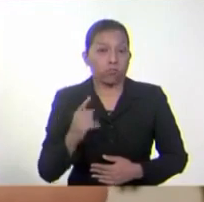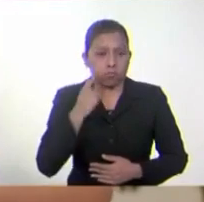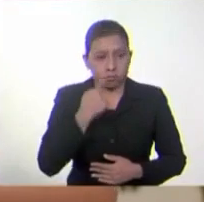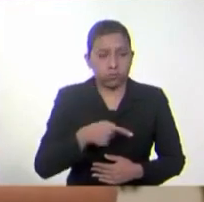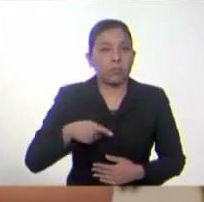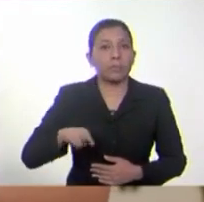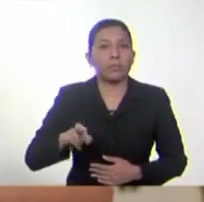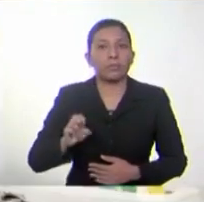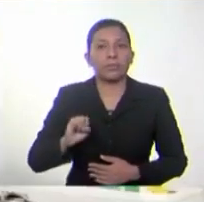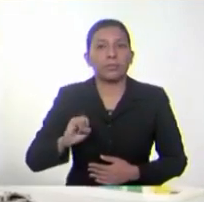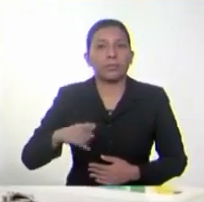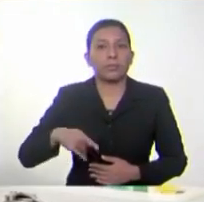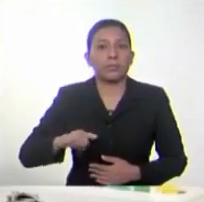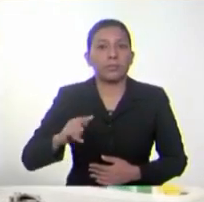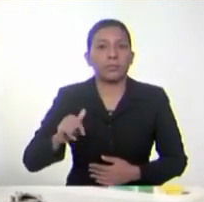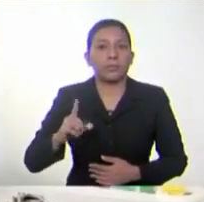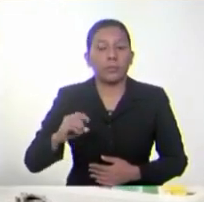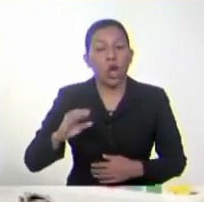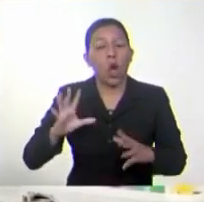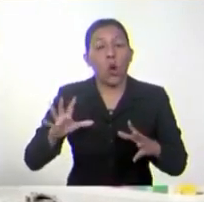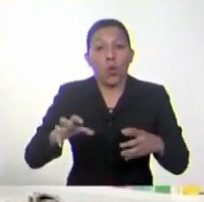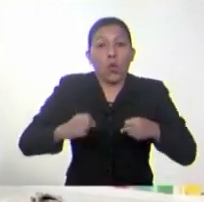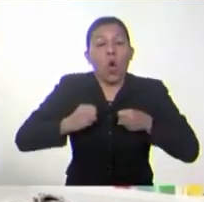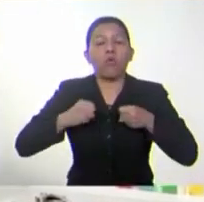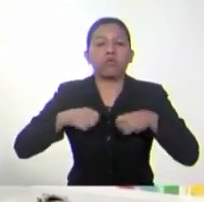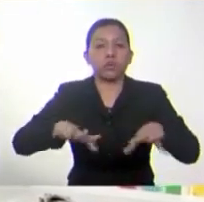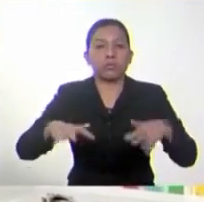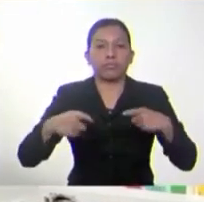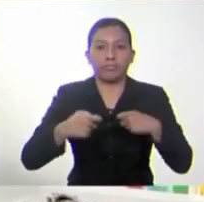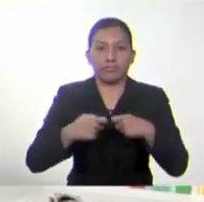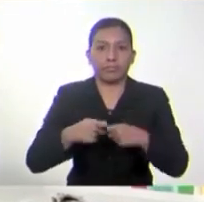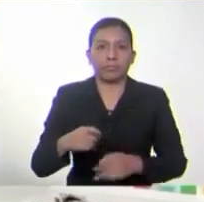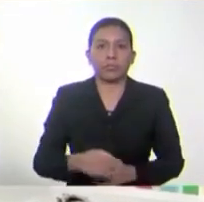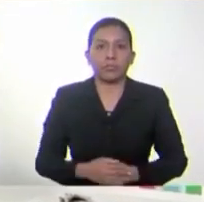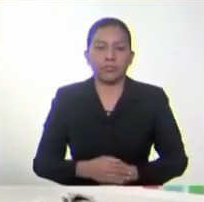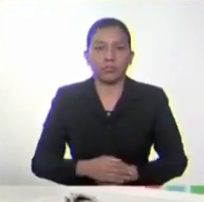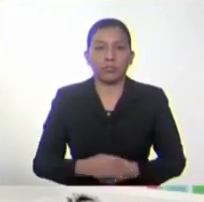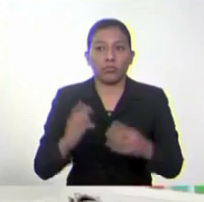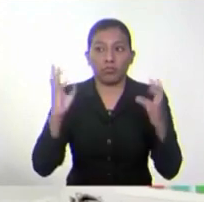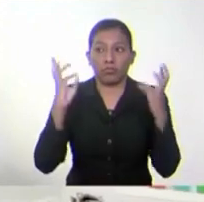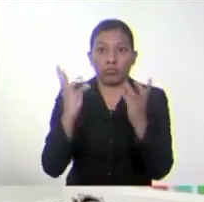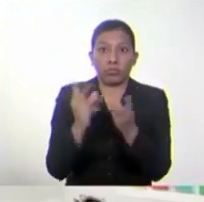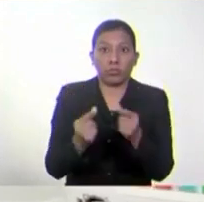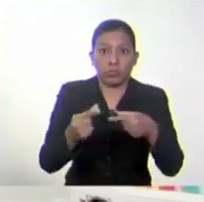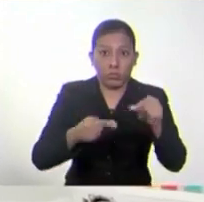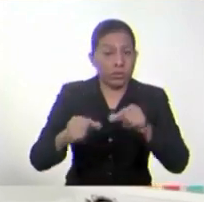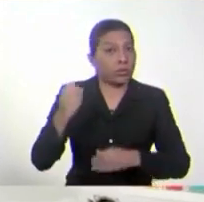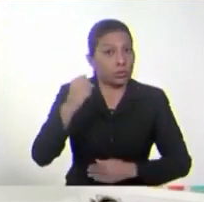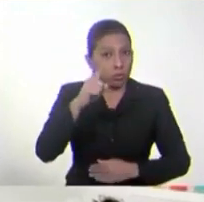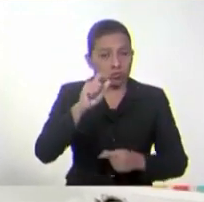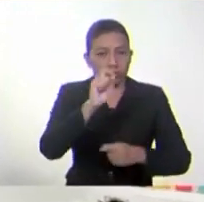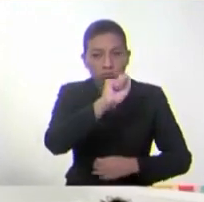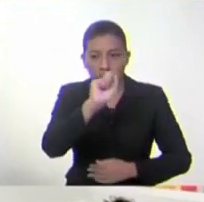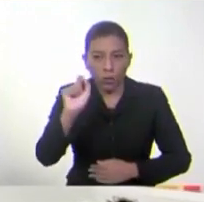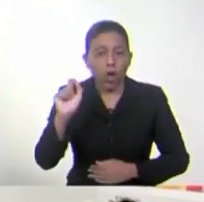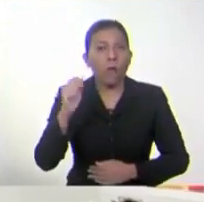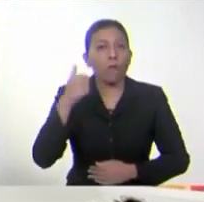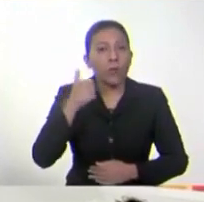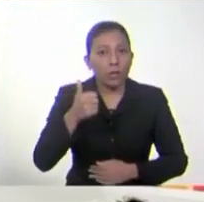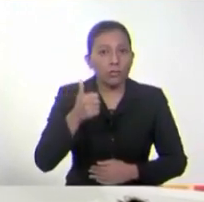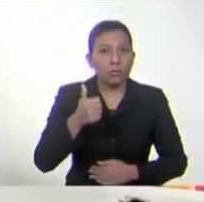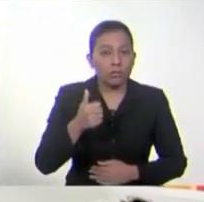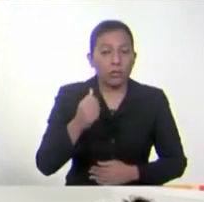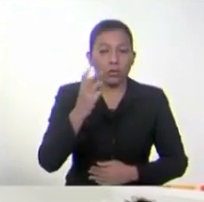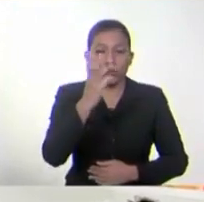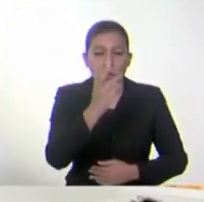liberación o absorción de energía. Las ecuaciones químicas es importante que puedas escribirlas correctamente, utilizando la